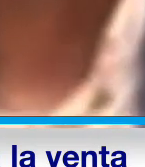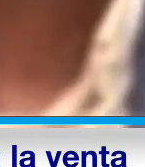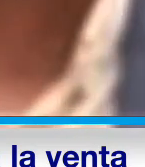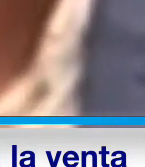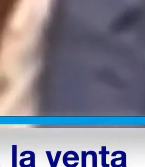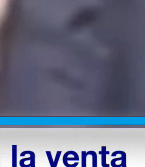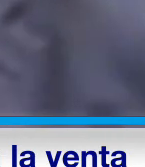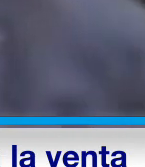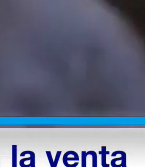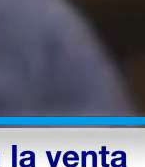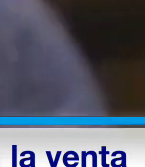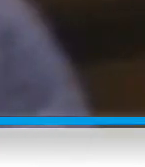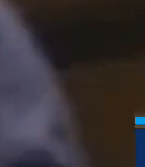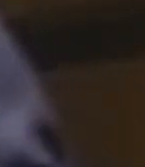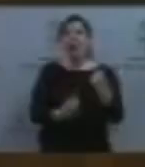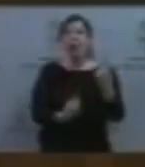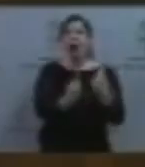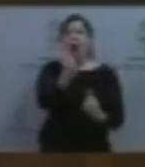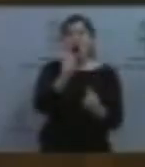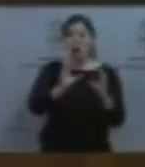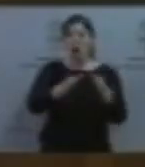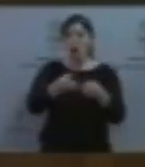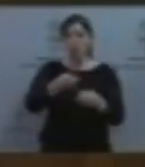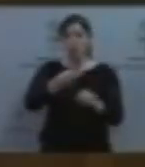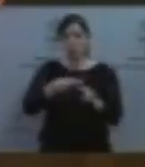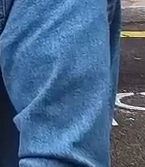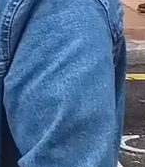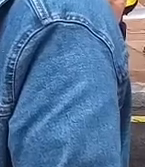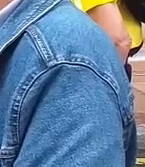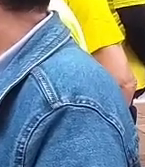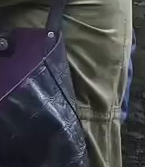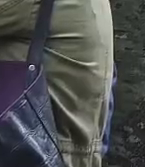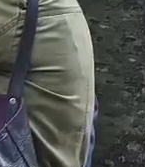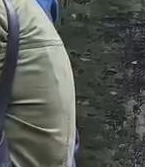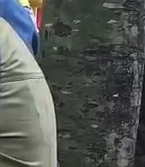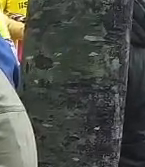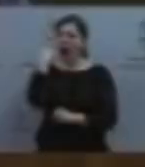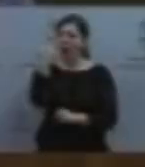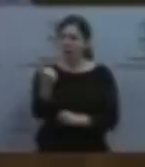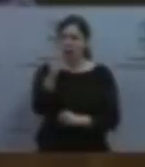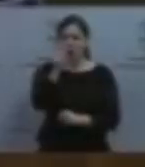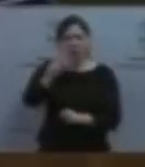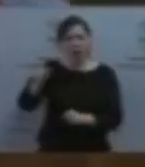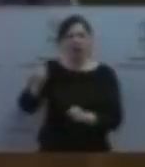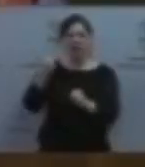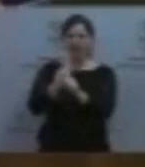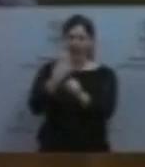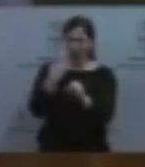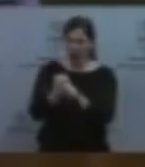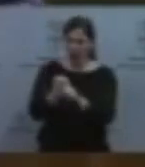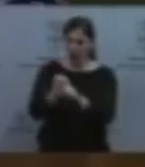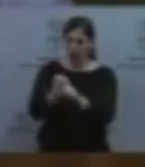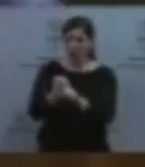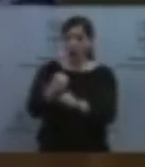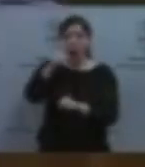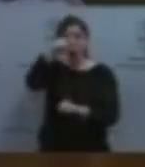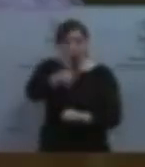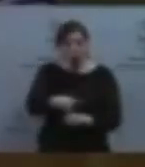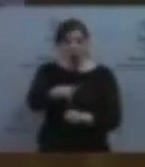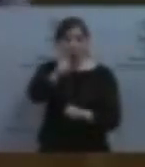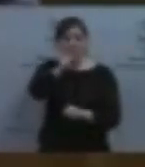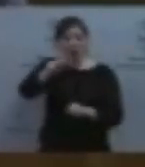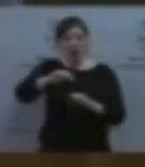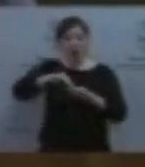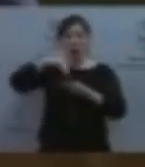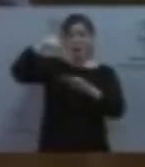entramos en ese debate apoyando a esos trabajadores, a esos mismos trabajadores que hoy están ahí fuera desafiando al agua y mostrando una vez